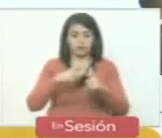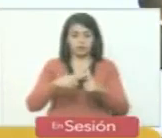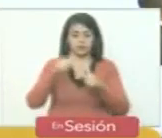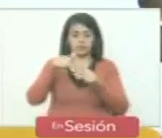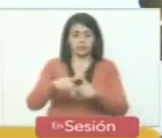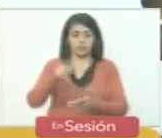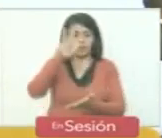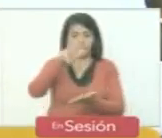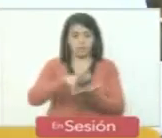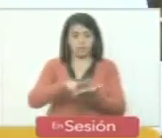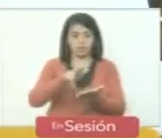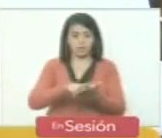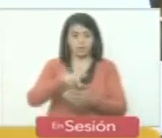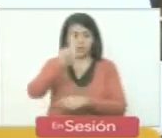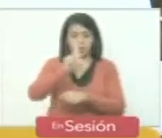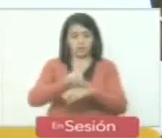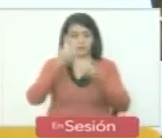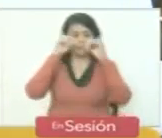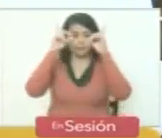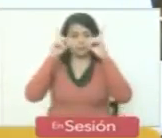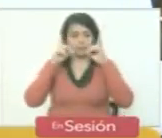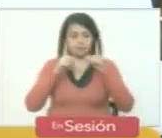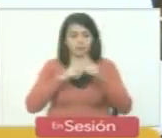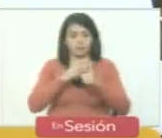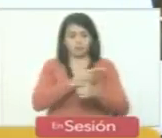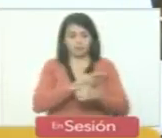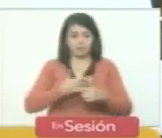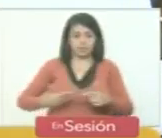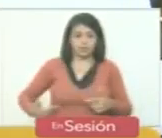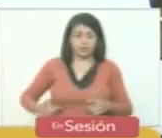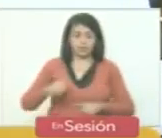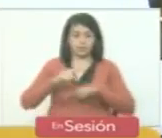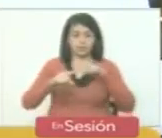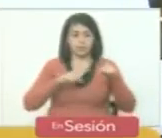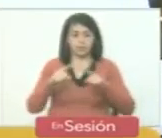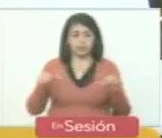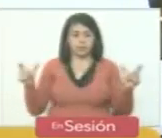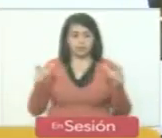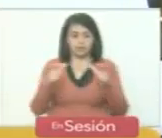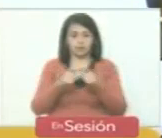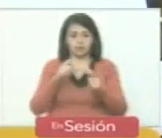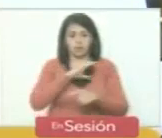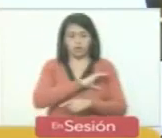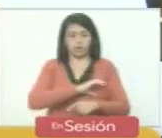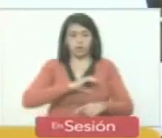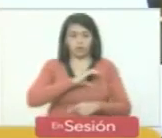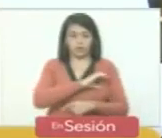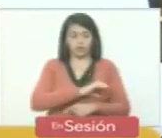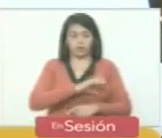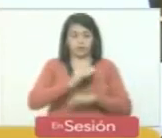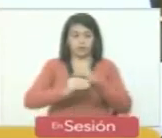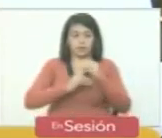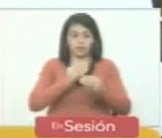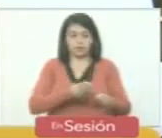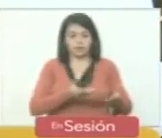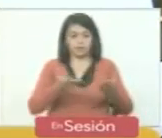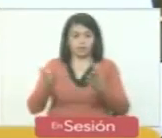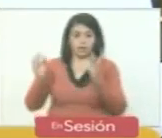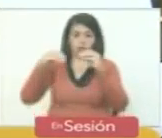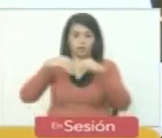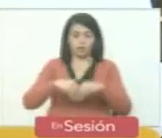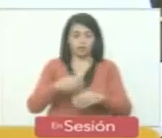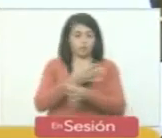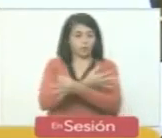resultó aprobado por unanimidad. El presidente ordenó conformar una comisión para hacer entrega del acuerdo